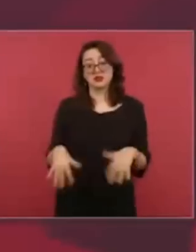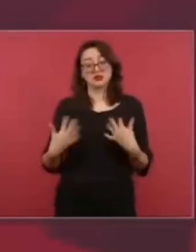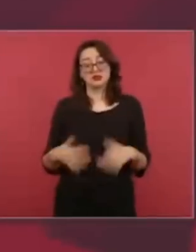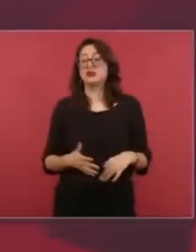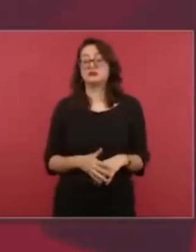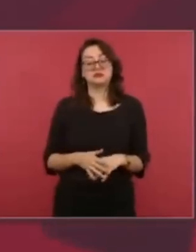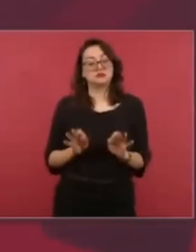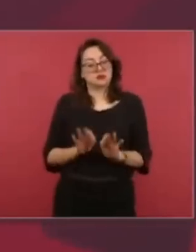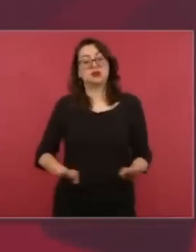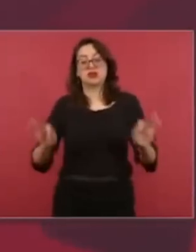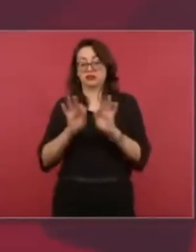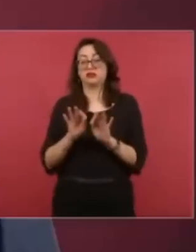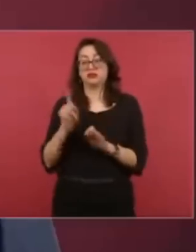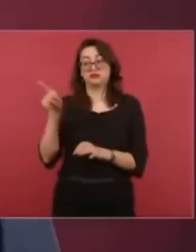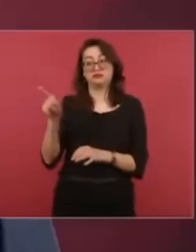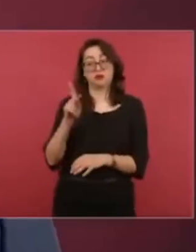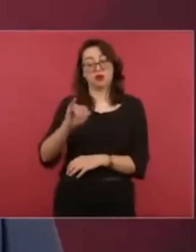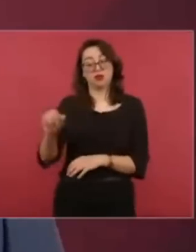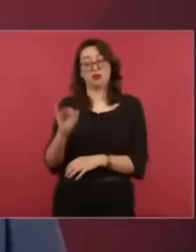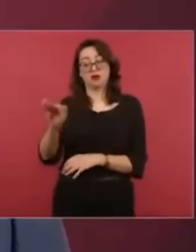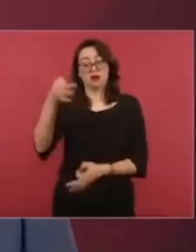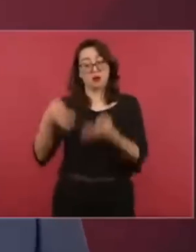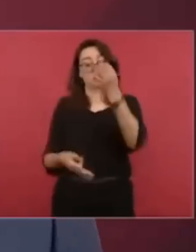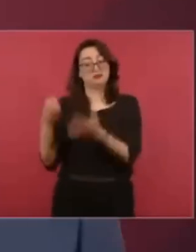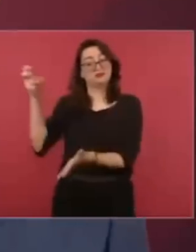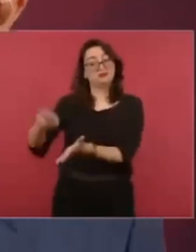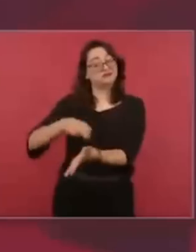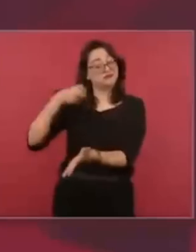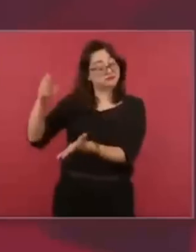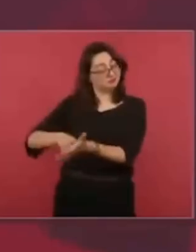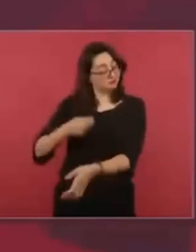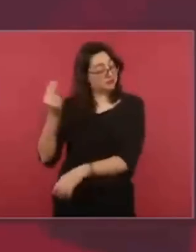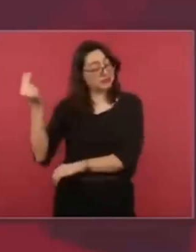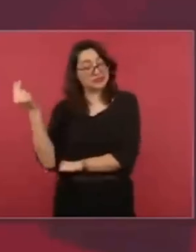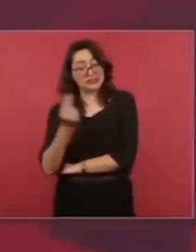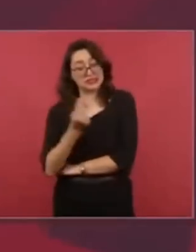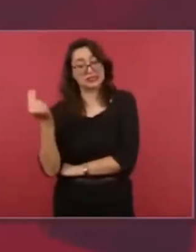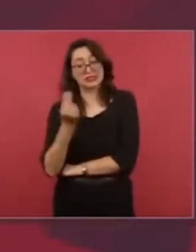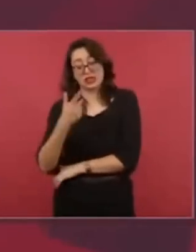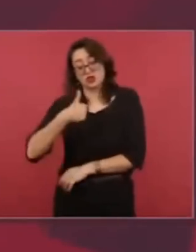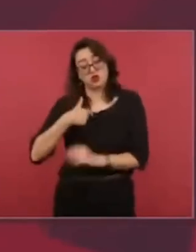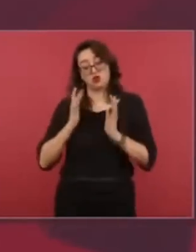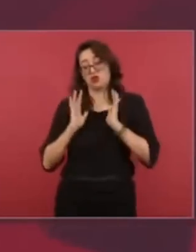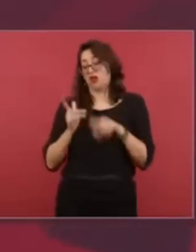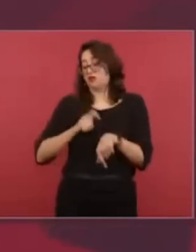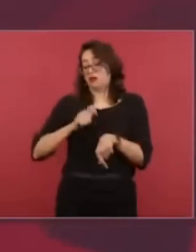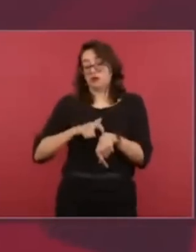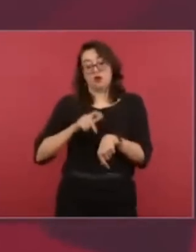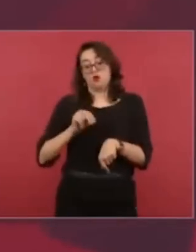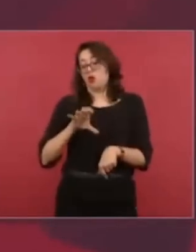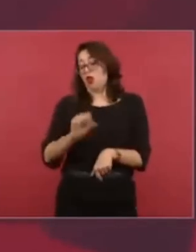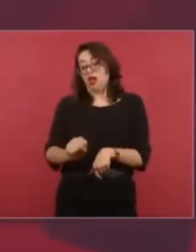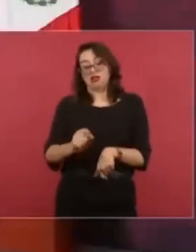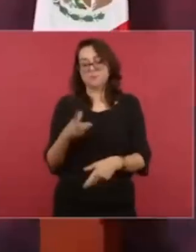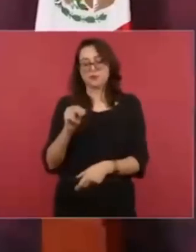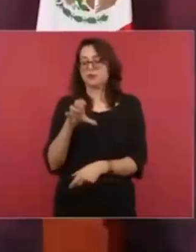reforma En el Poder Judicial Son de las cuestiones Que quedan pendientes Ya no me dio